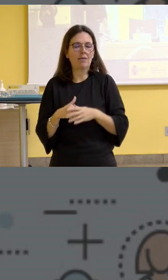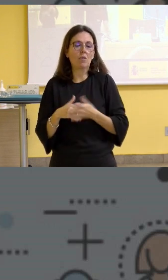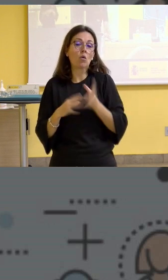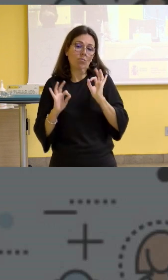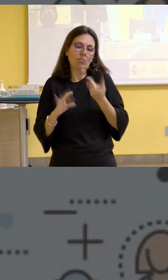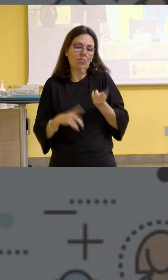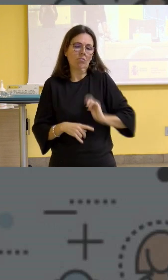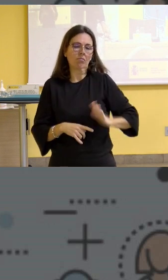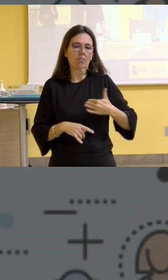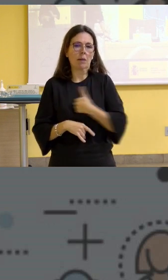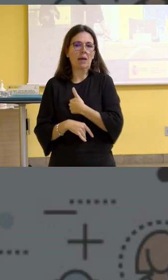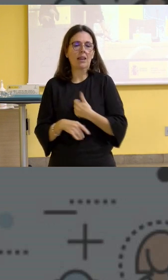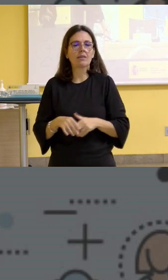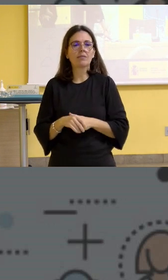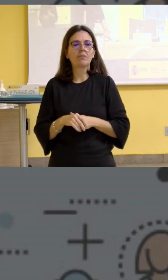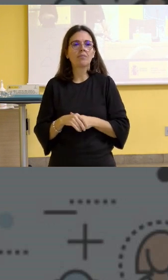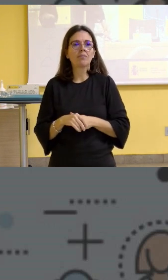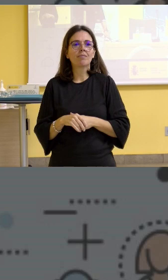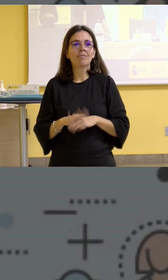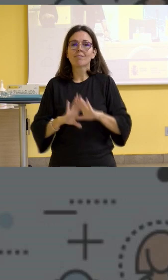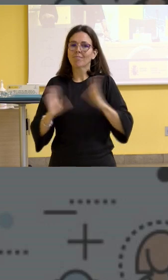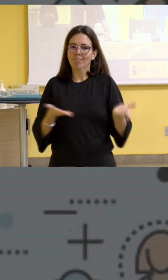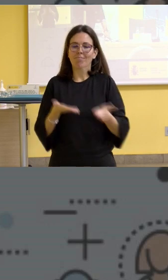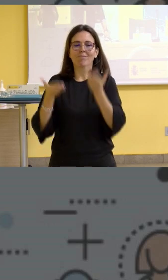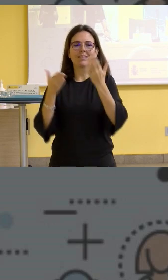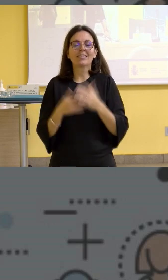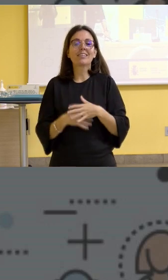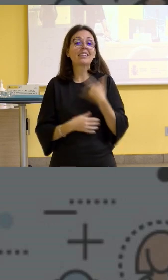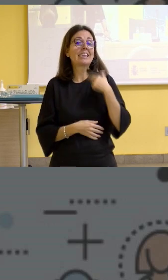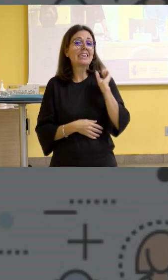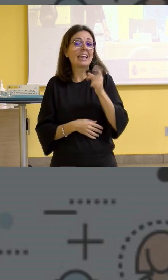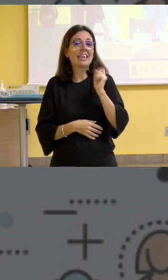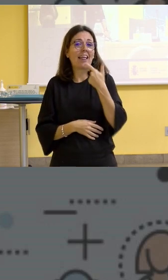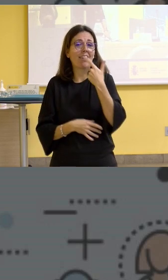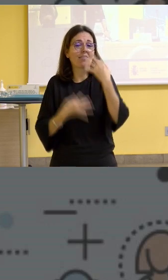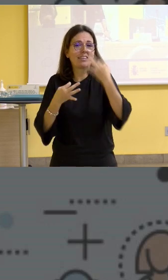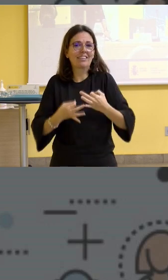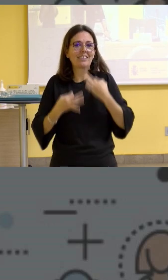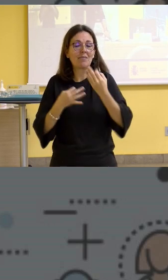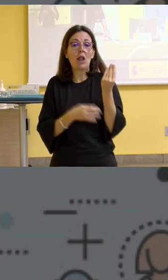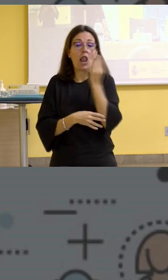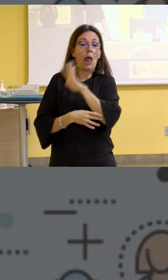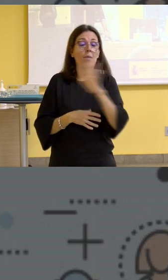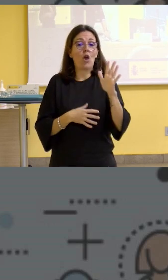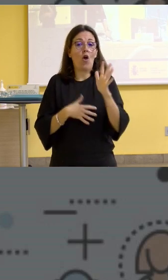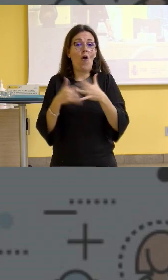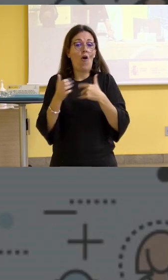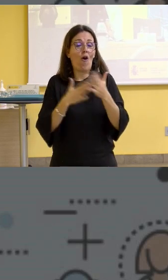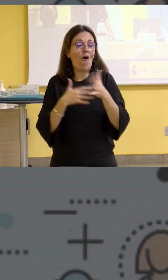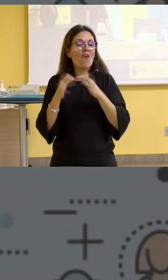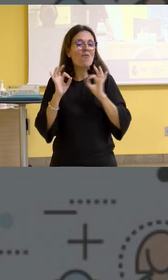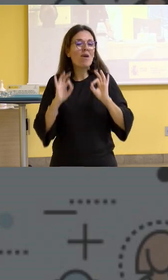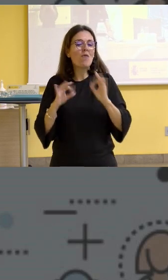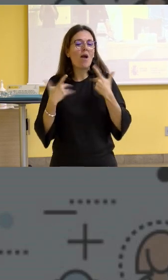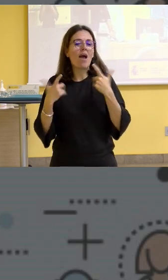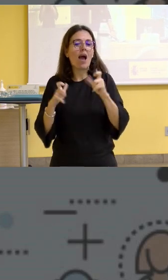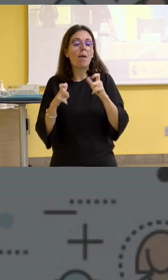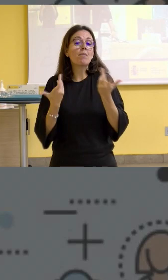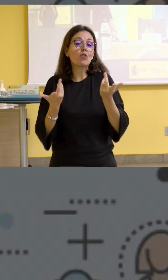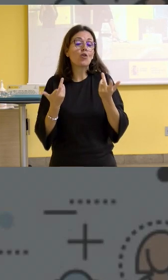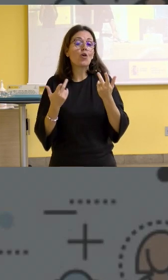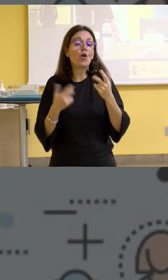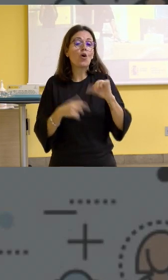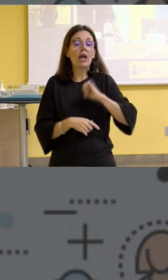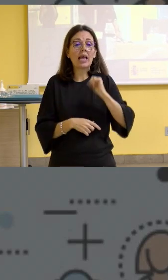profesional. Sí. Muchísimas todo tuyo gracias. Ya. Sí, como suelo decir, además, el mejor manual que existe en cualquier ámbito sanitario son los